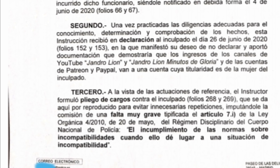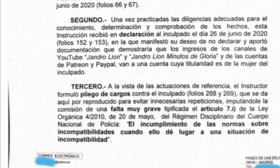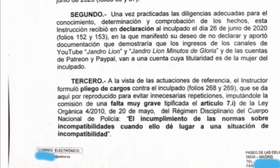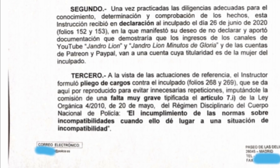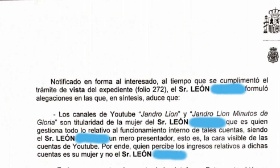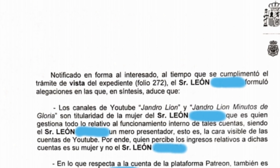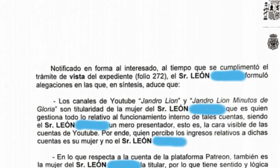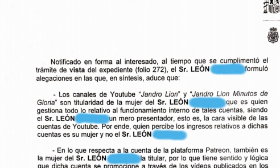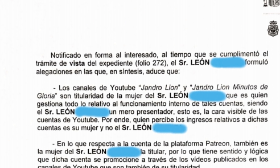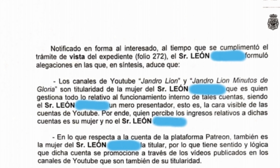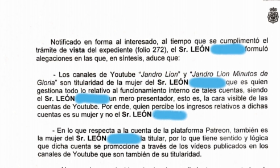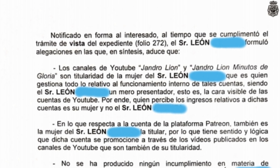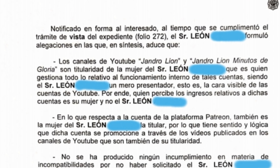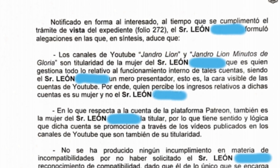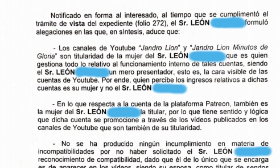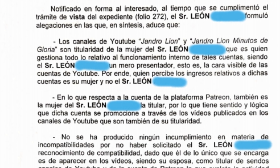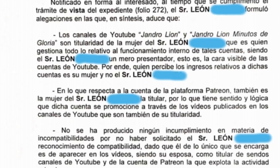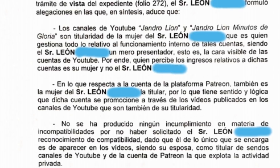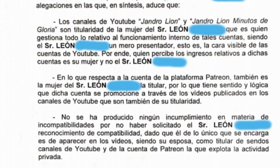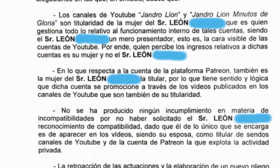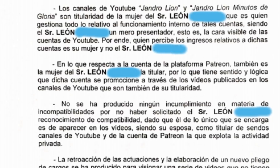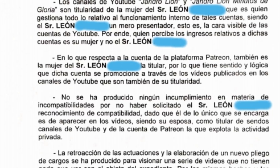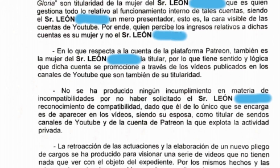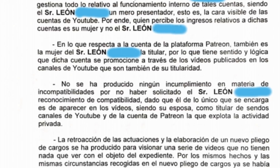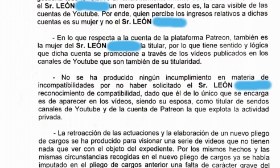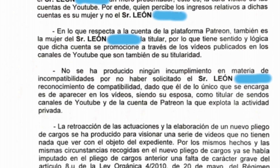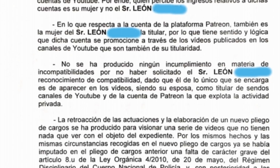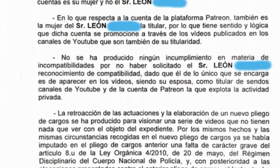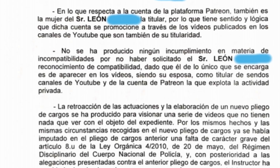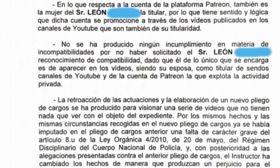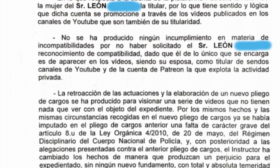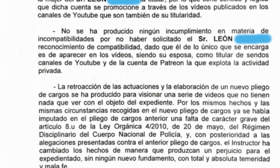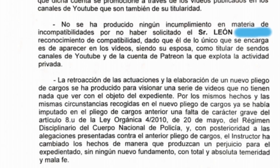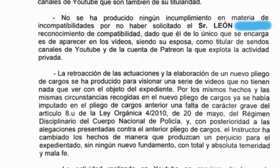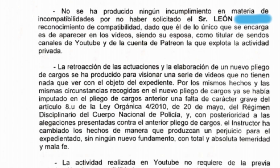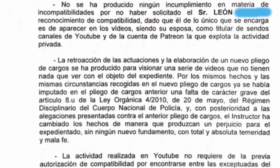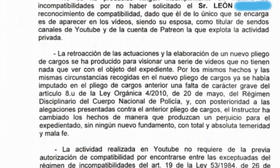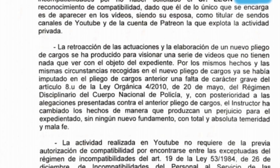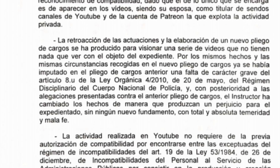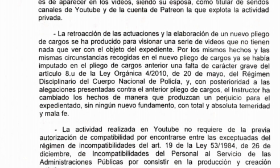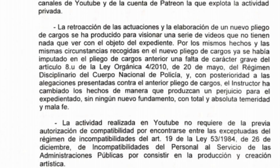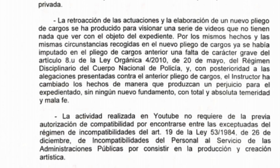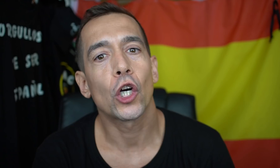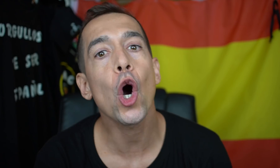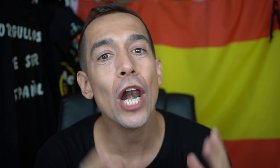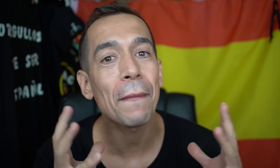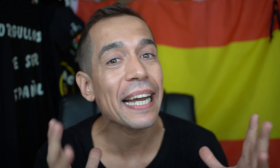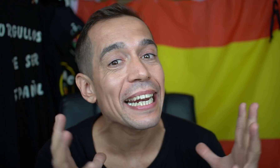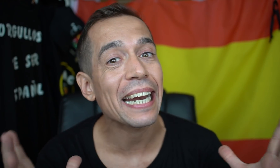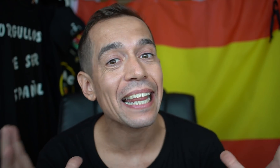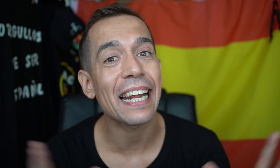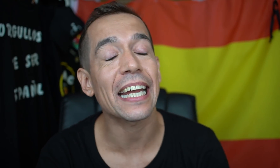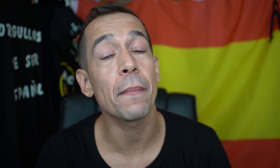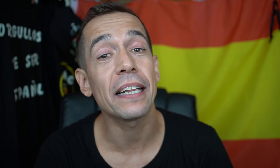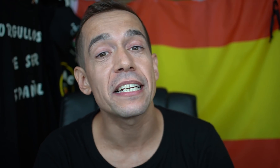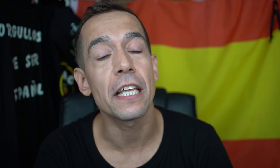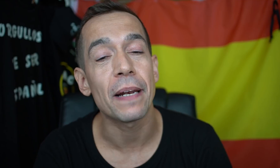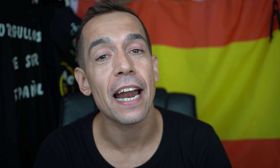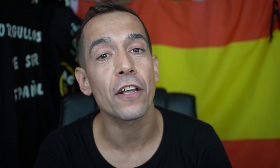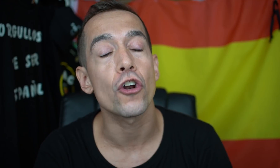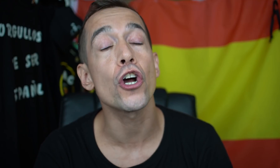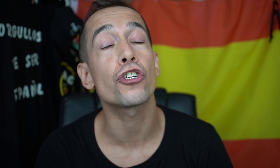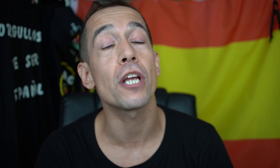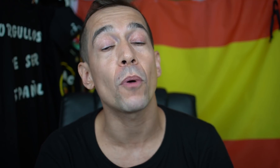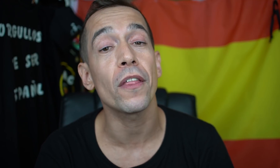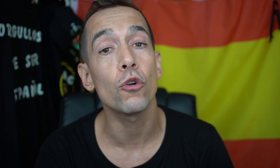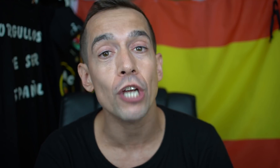del 2019 que terminó en un estudio sobre la incompatibilidad laboral de mi canal de YouTube. Con la maquinaria de régimen